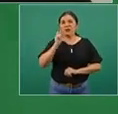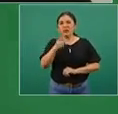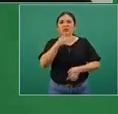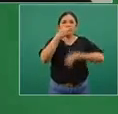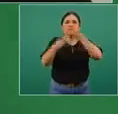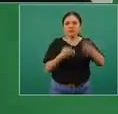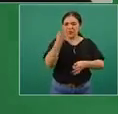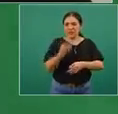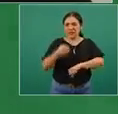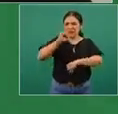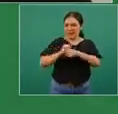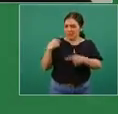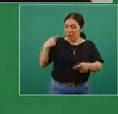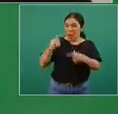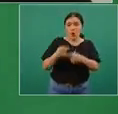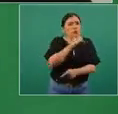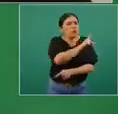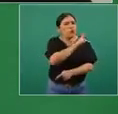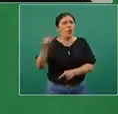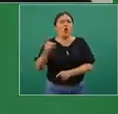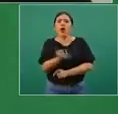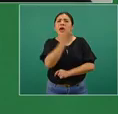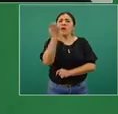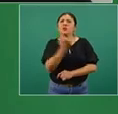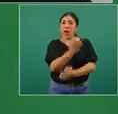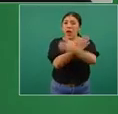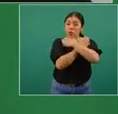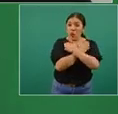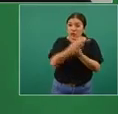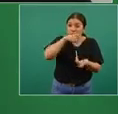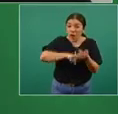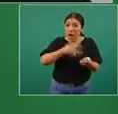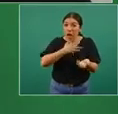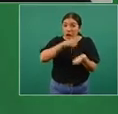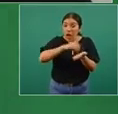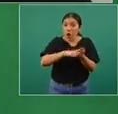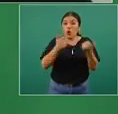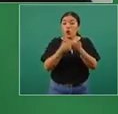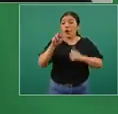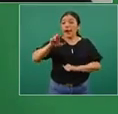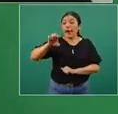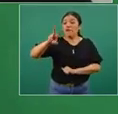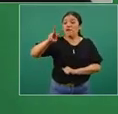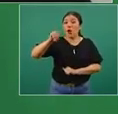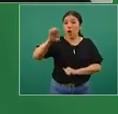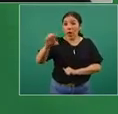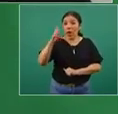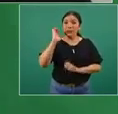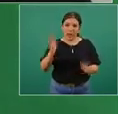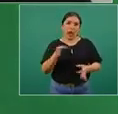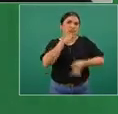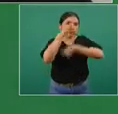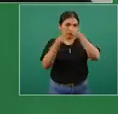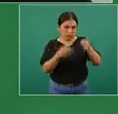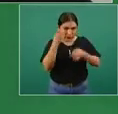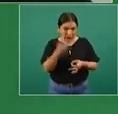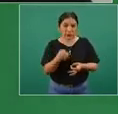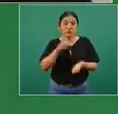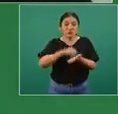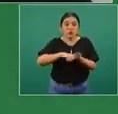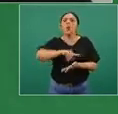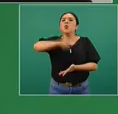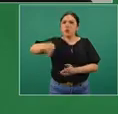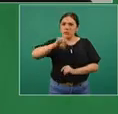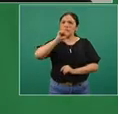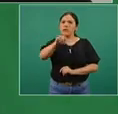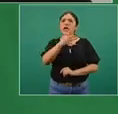la semana, todas las instituciones educativas que cuenten con un registro en el REBOE, esto fue algo que se anunció, tendrán